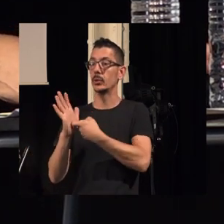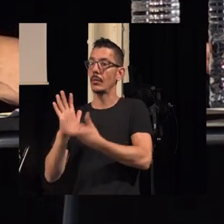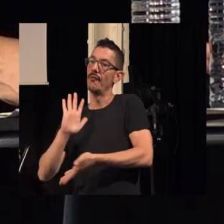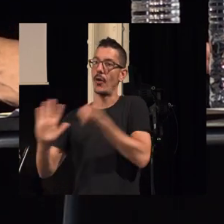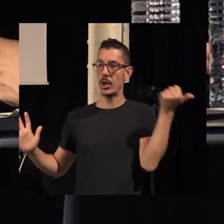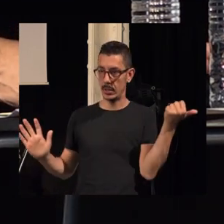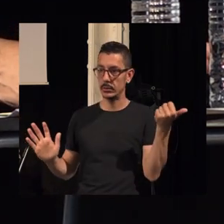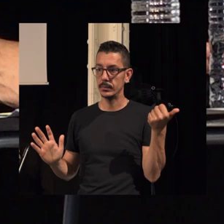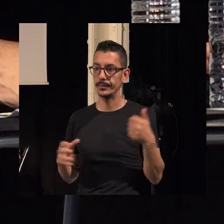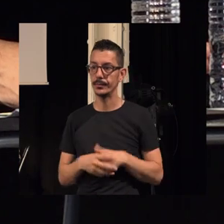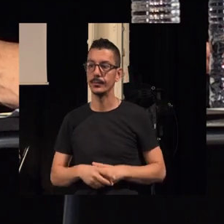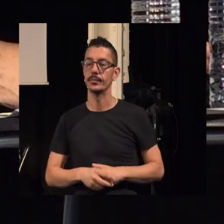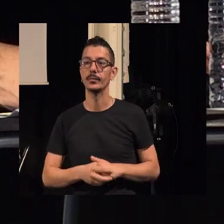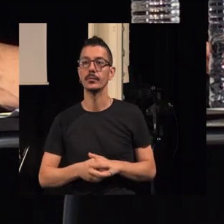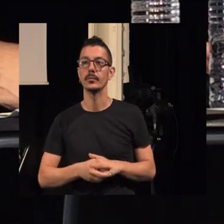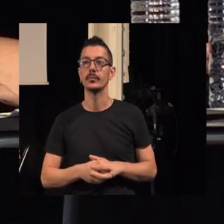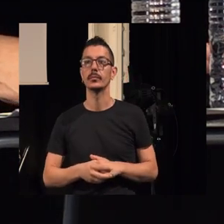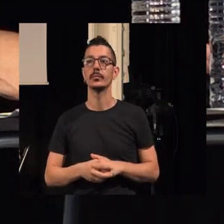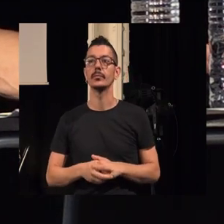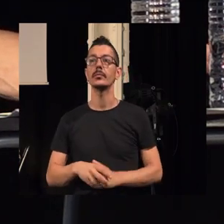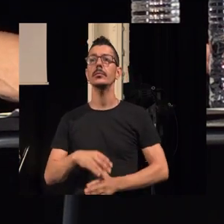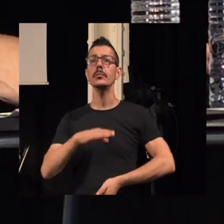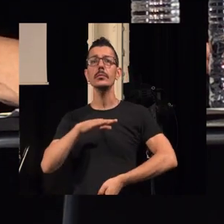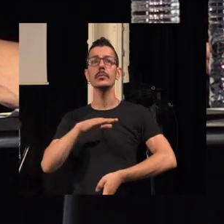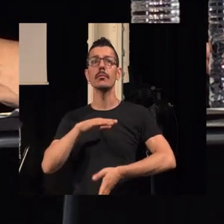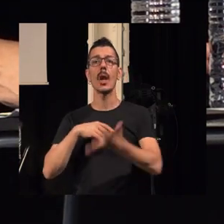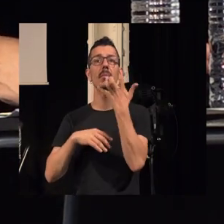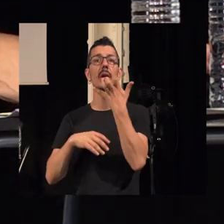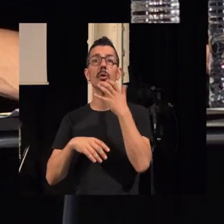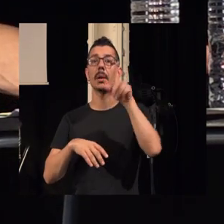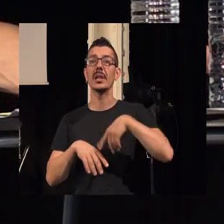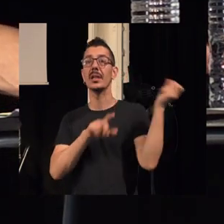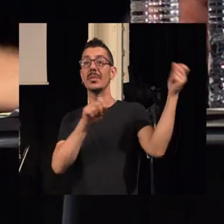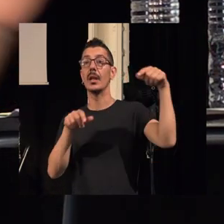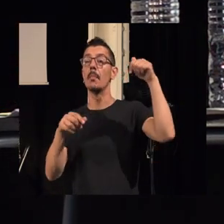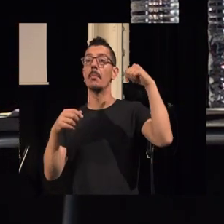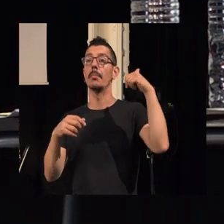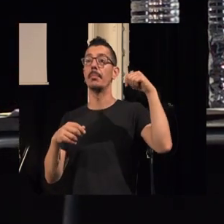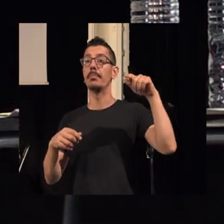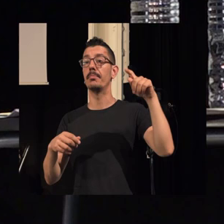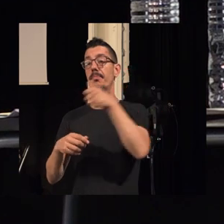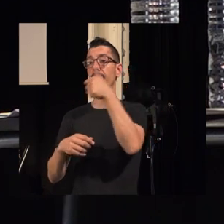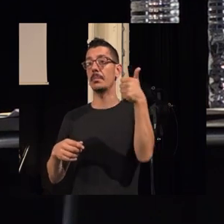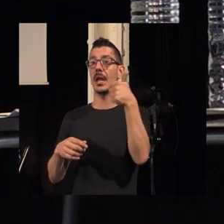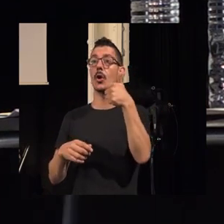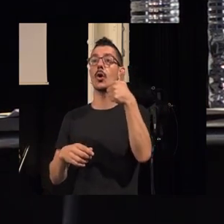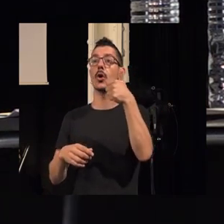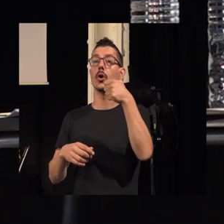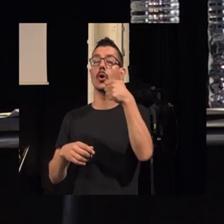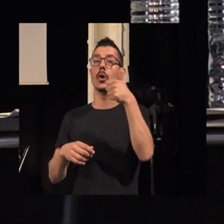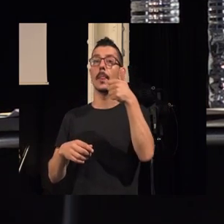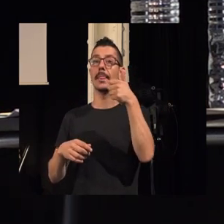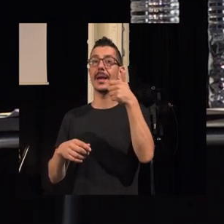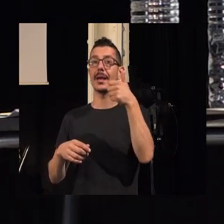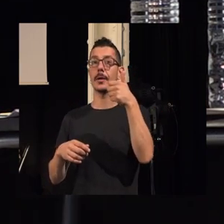queer, que siguen manifestándose todos los primeros de mayo como putas, aunque no seamos